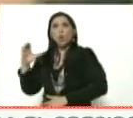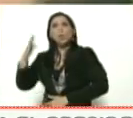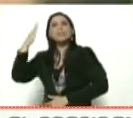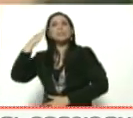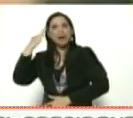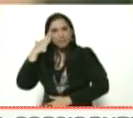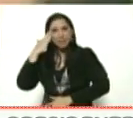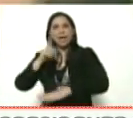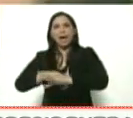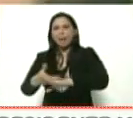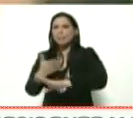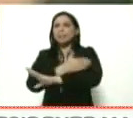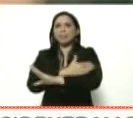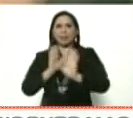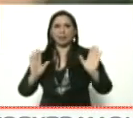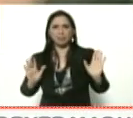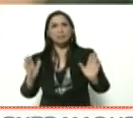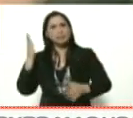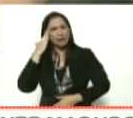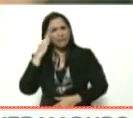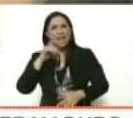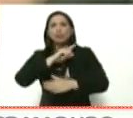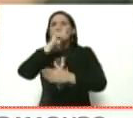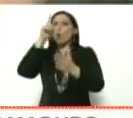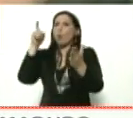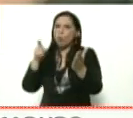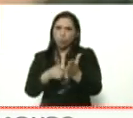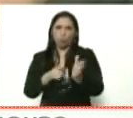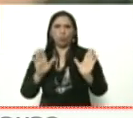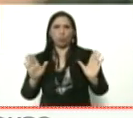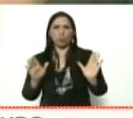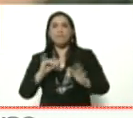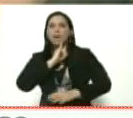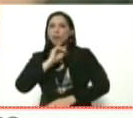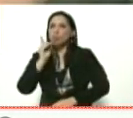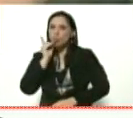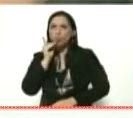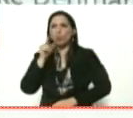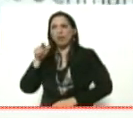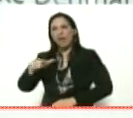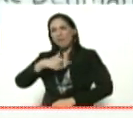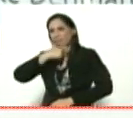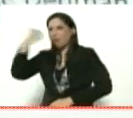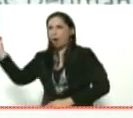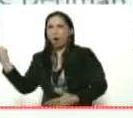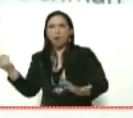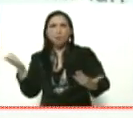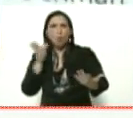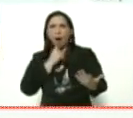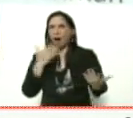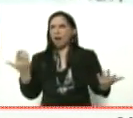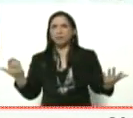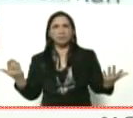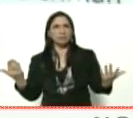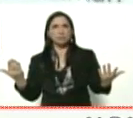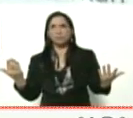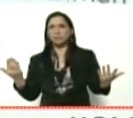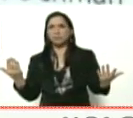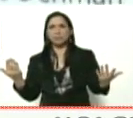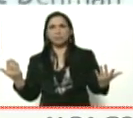con tiempo, lo sabía, sabían todo. Iván Duque es un desfachatado.